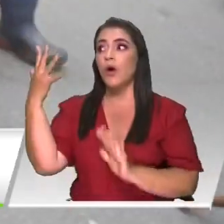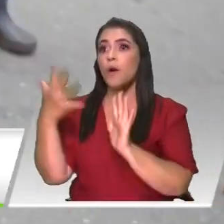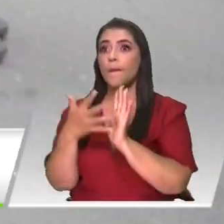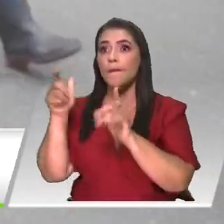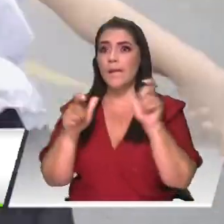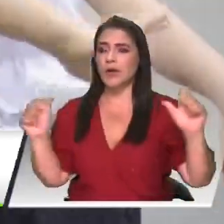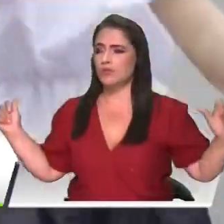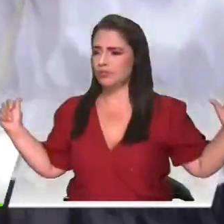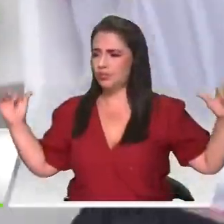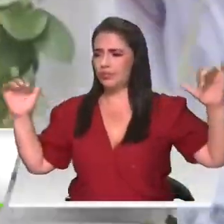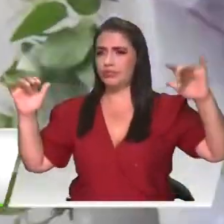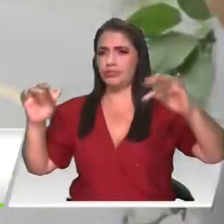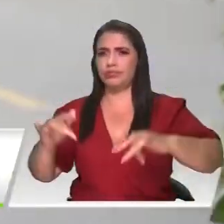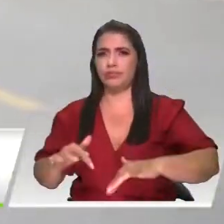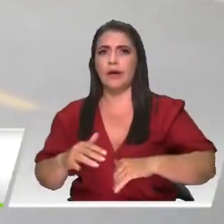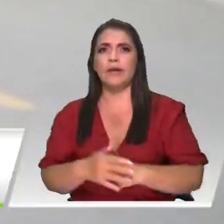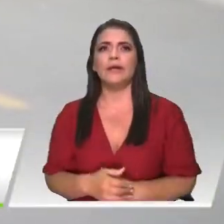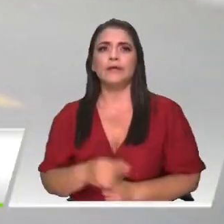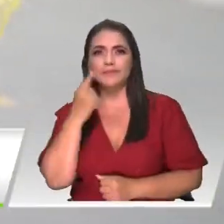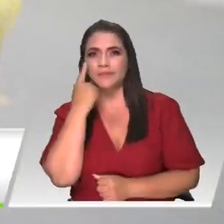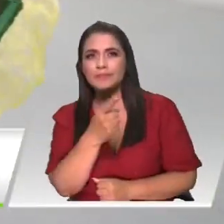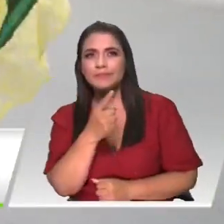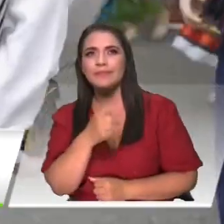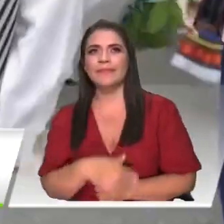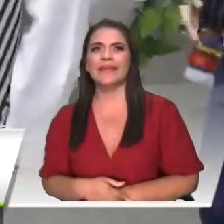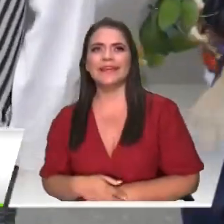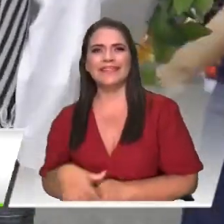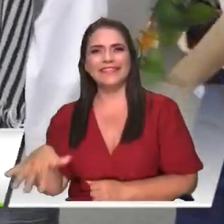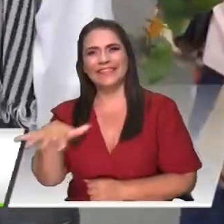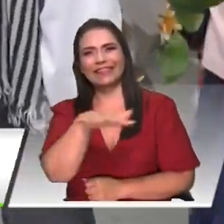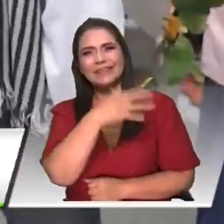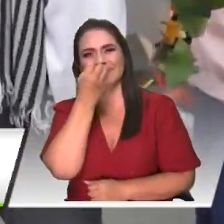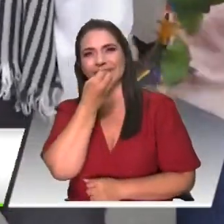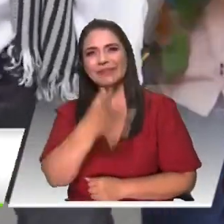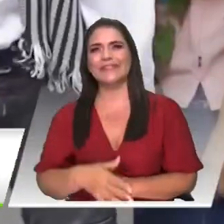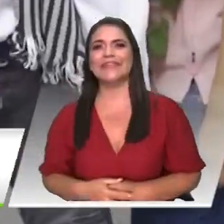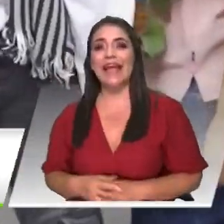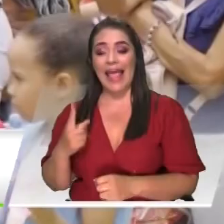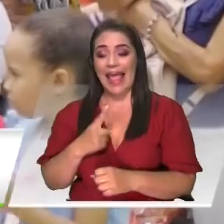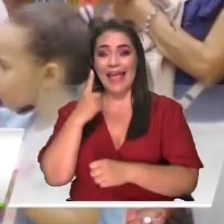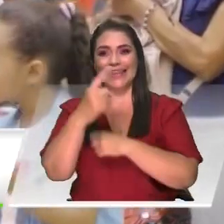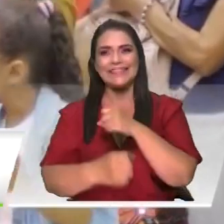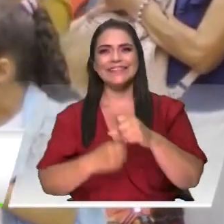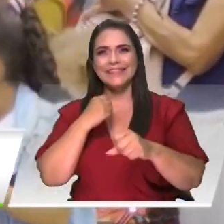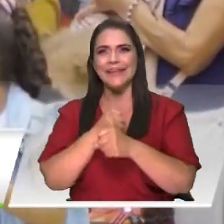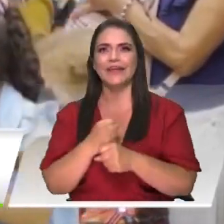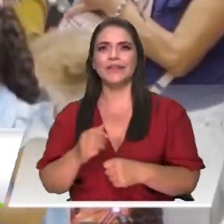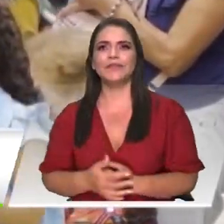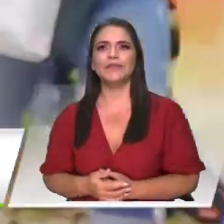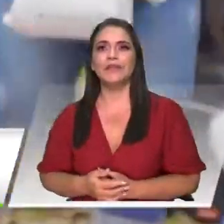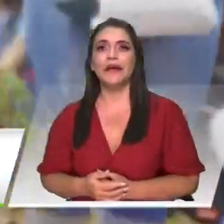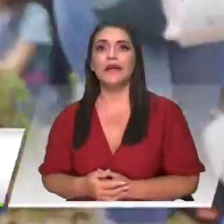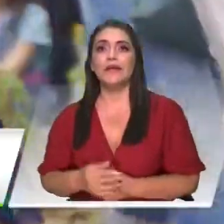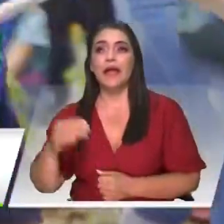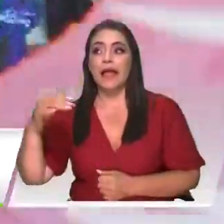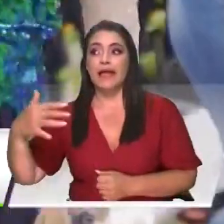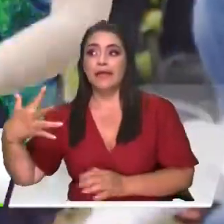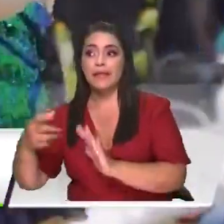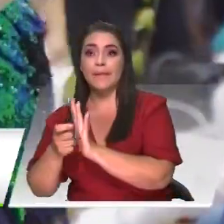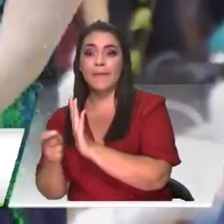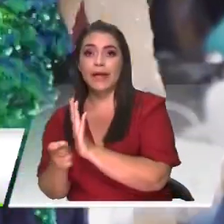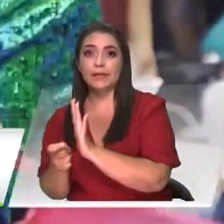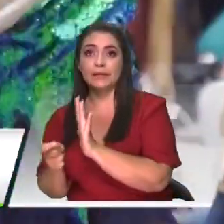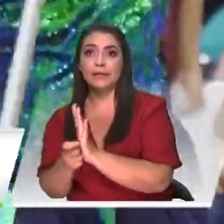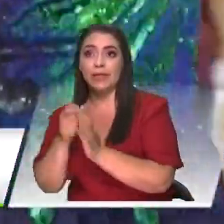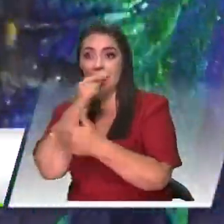se agolparon a ver este desfile. Además, este año se articuló la quinta edición del Encuentro Infantil y Juvenil